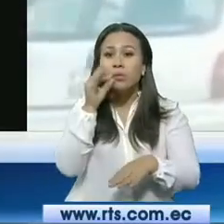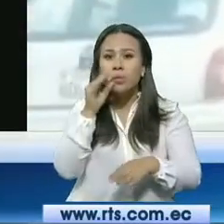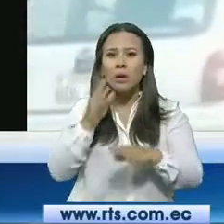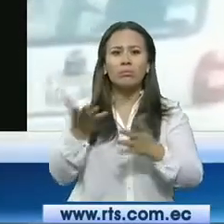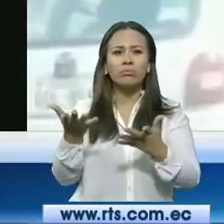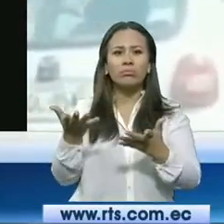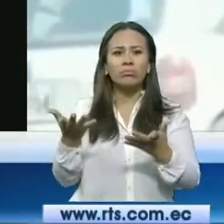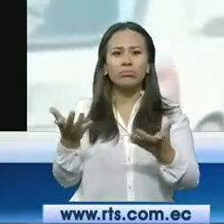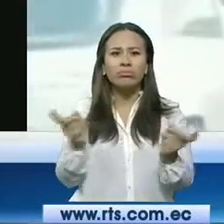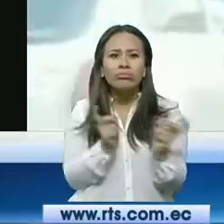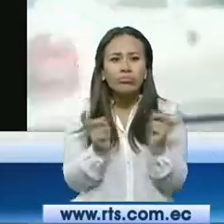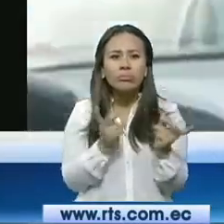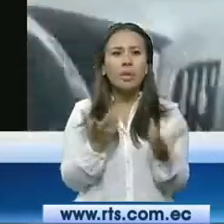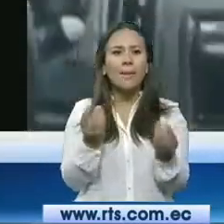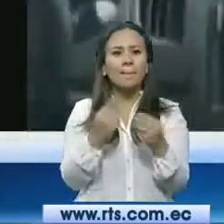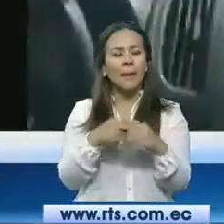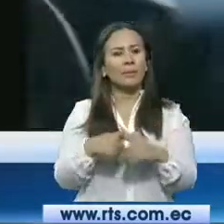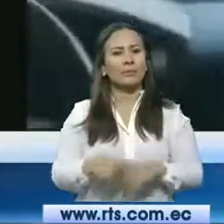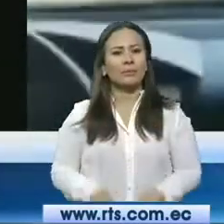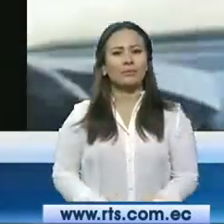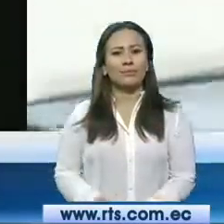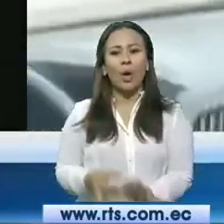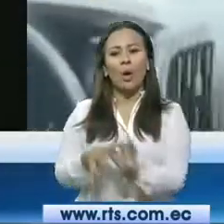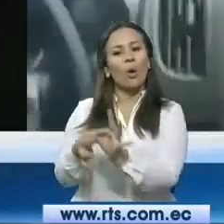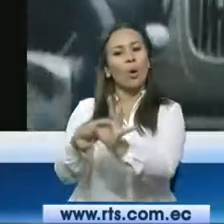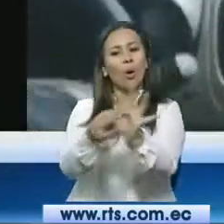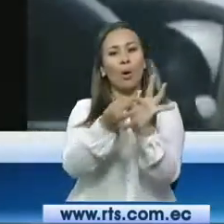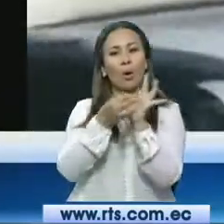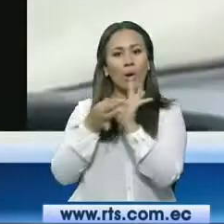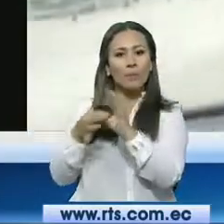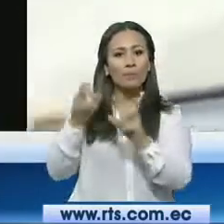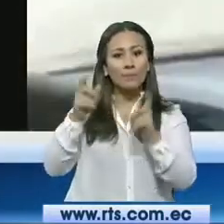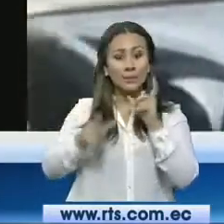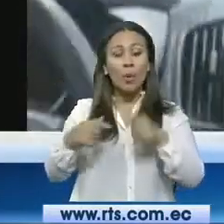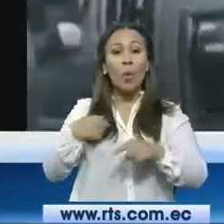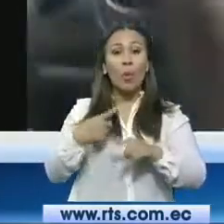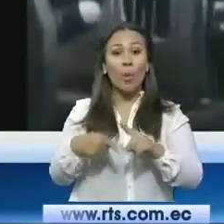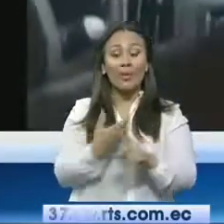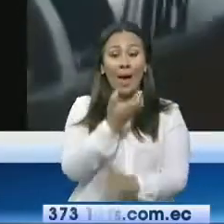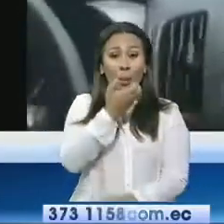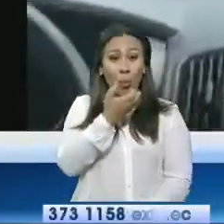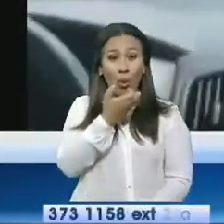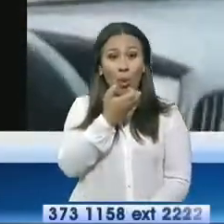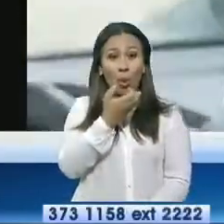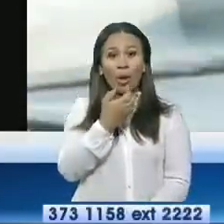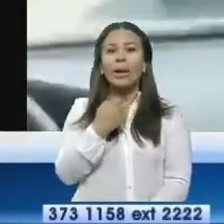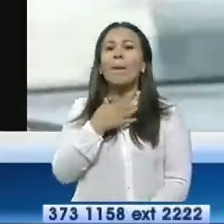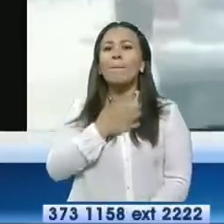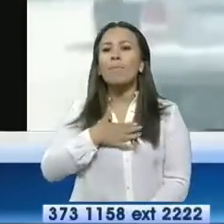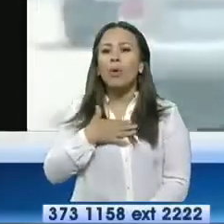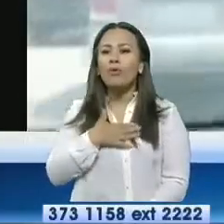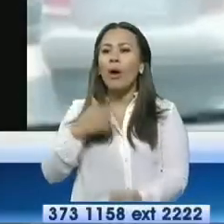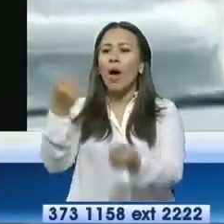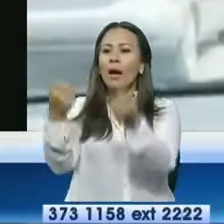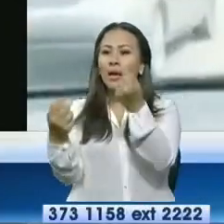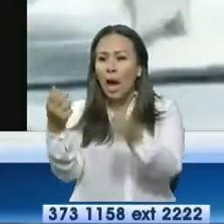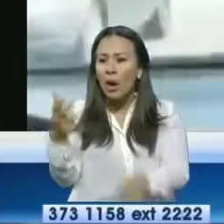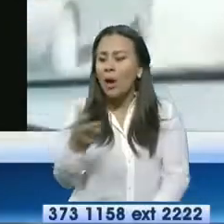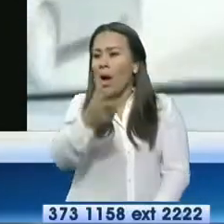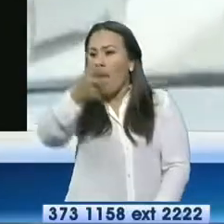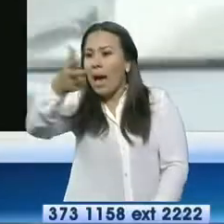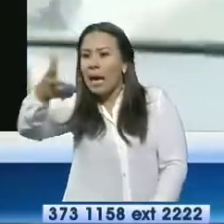Es necesario también la colaboración ciudadana cuando se escuche una sirena o una